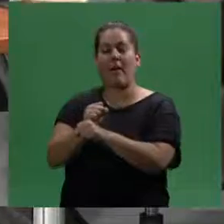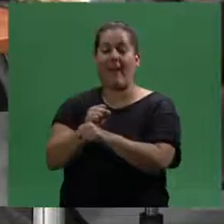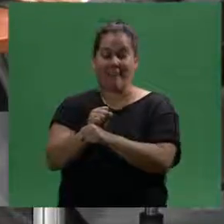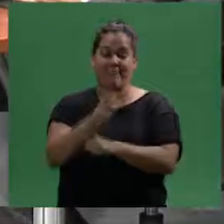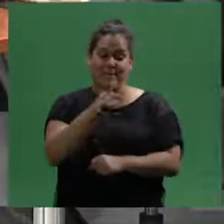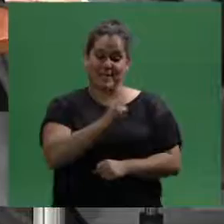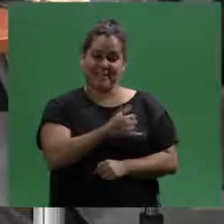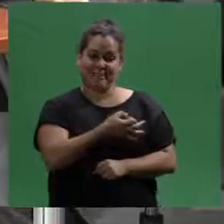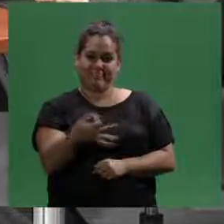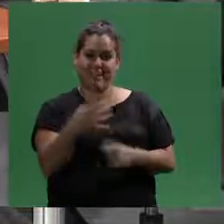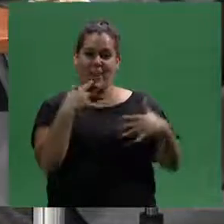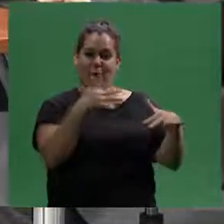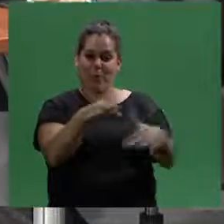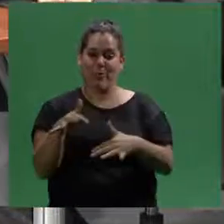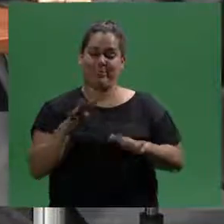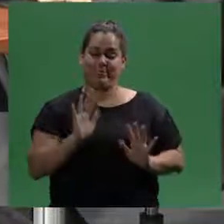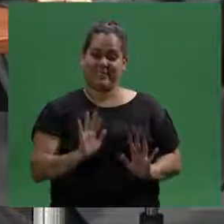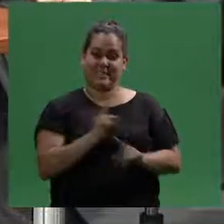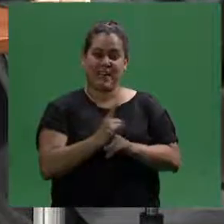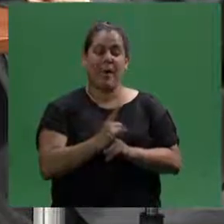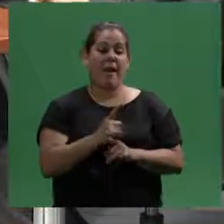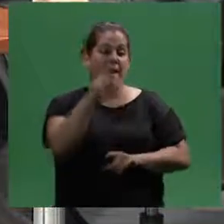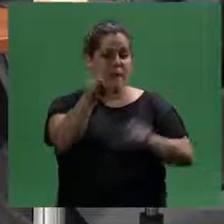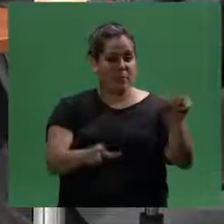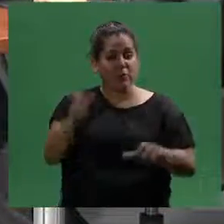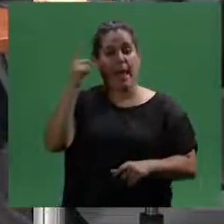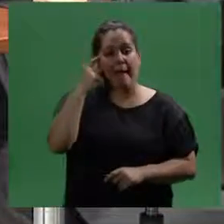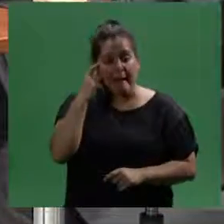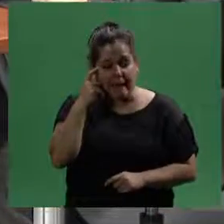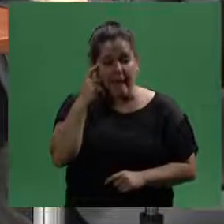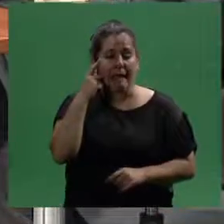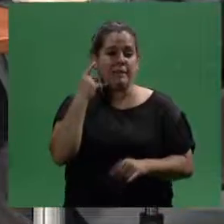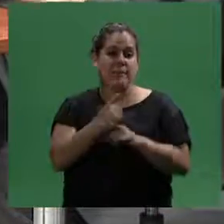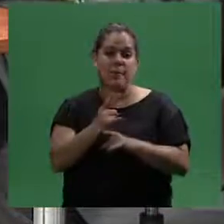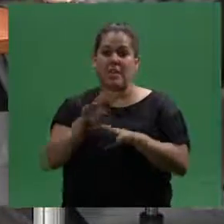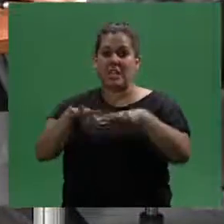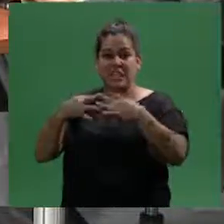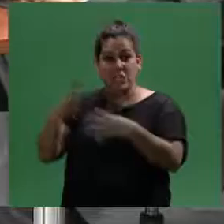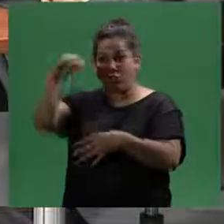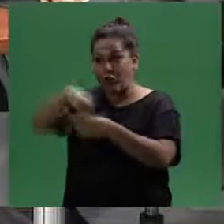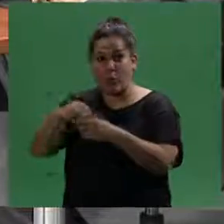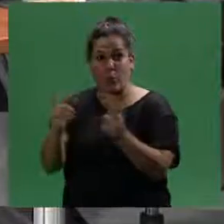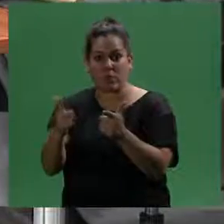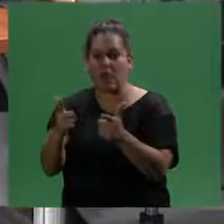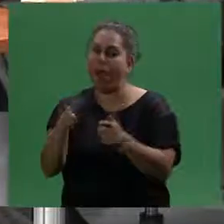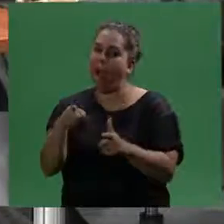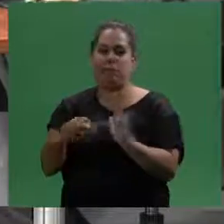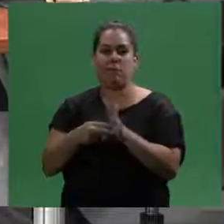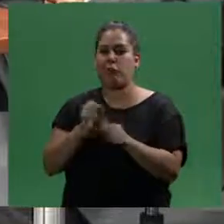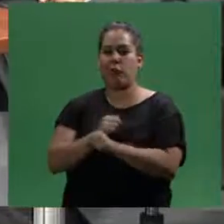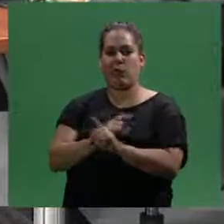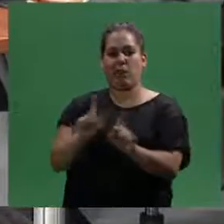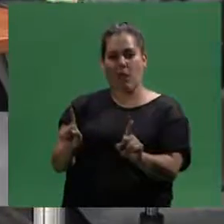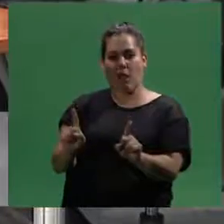bastante importante con eso. Exacto, generalmente se cree que bueno, si no se está en la sesión no se está